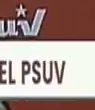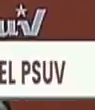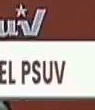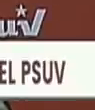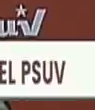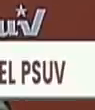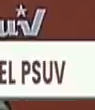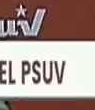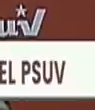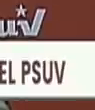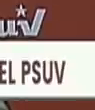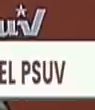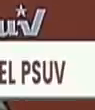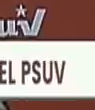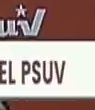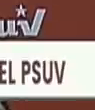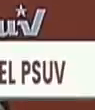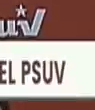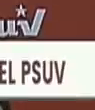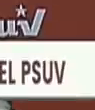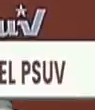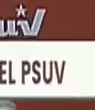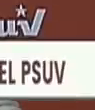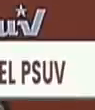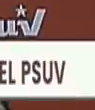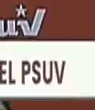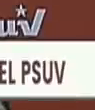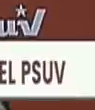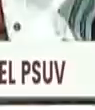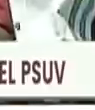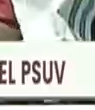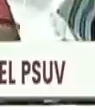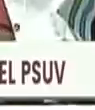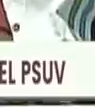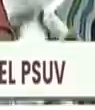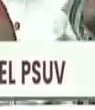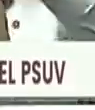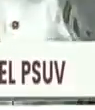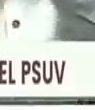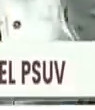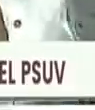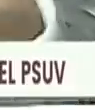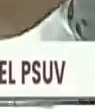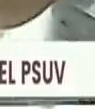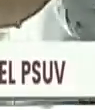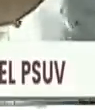Partido Socialista Unido de Venezuela, Diosdado Cabello Rondón.